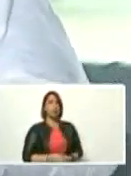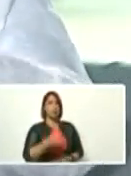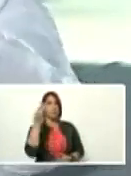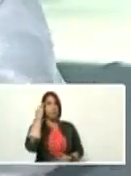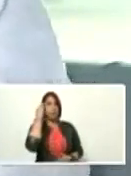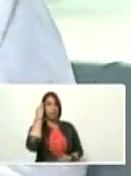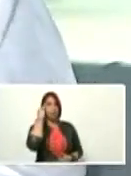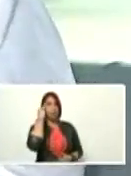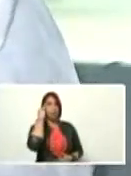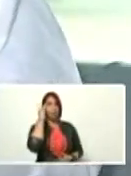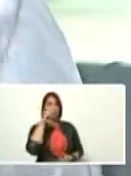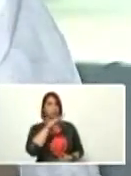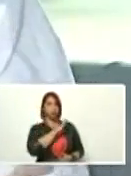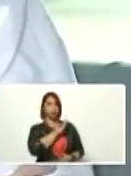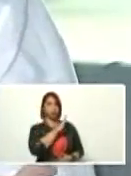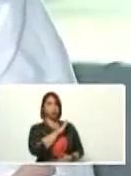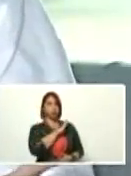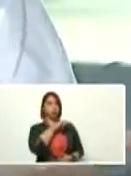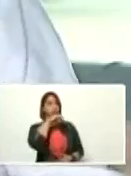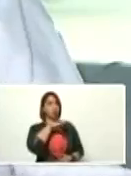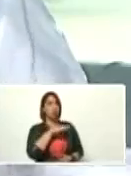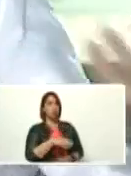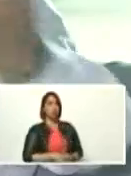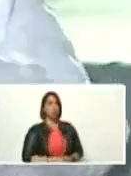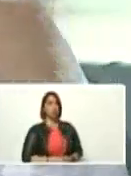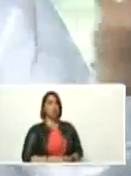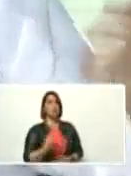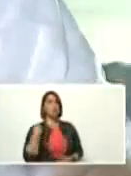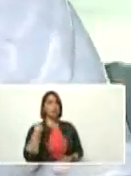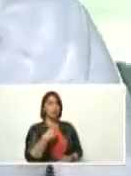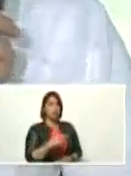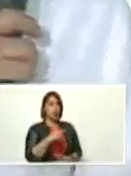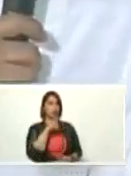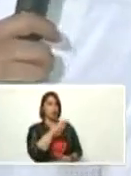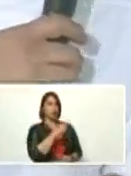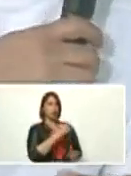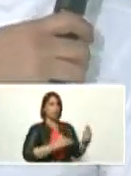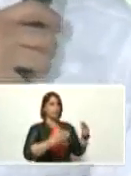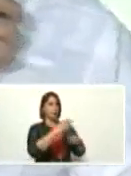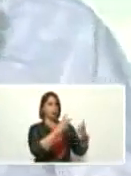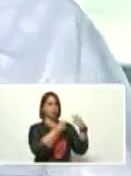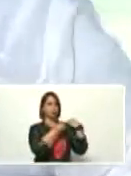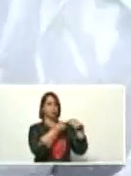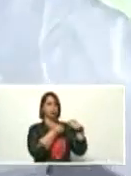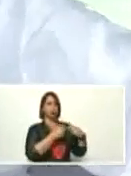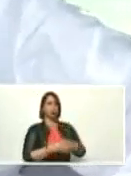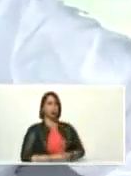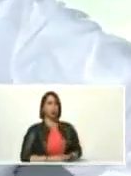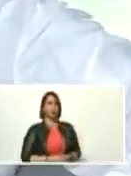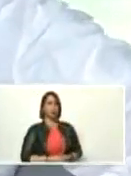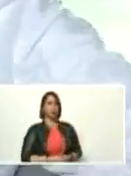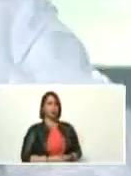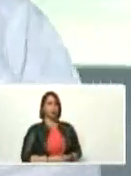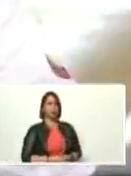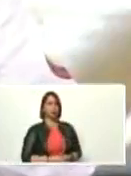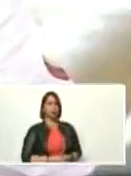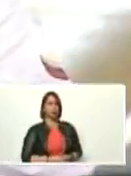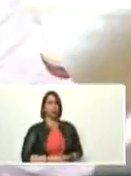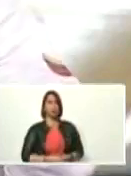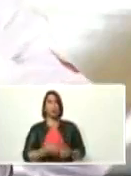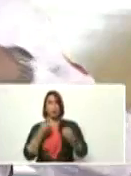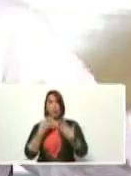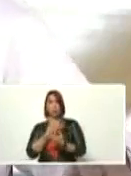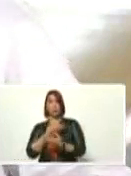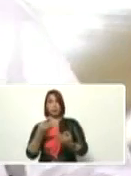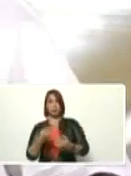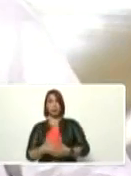Memoria y el Patrimonio Histórico y tenga esa facultad, esa responsabilidad otorgada por usted. Bueno, me parece